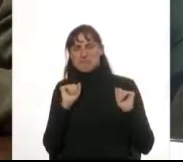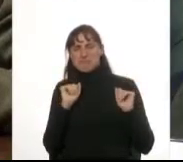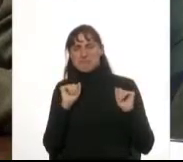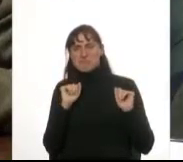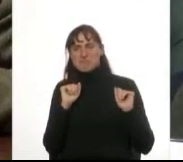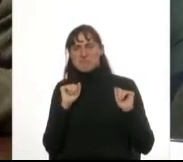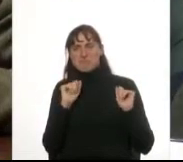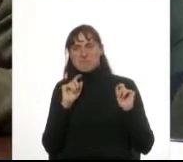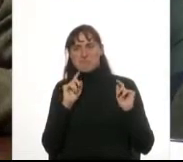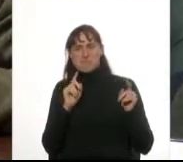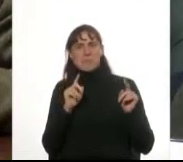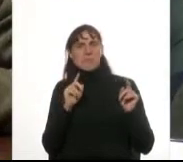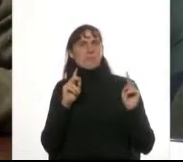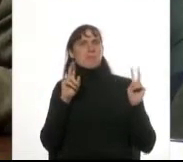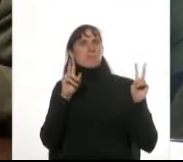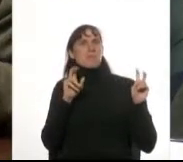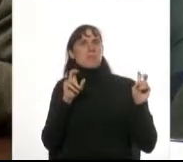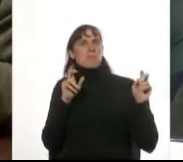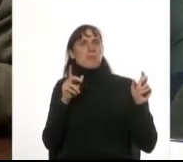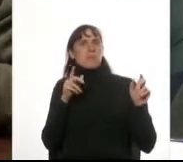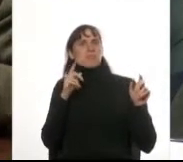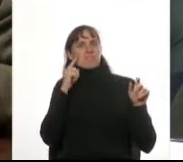particularmente después de lo que pasó con Braga.